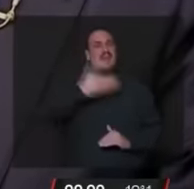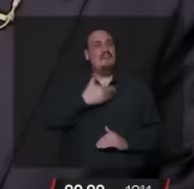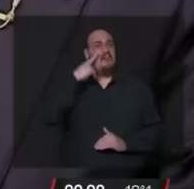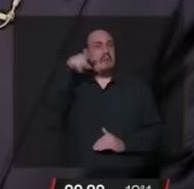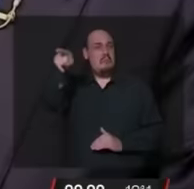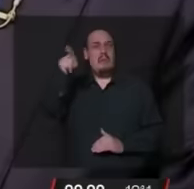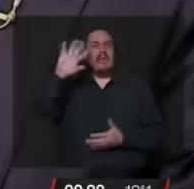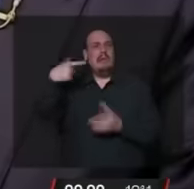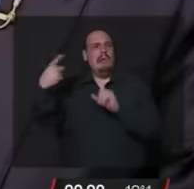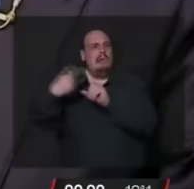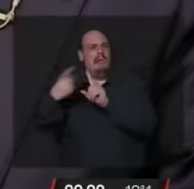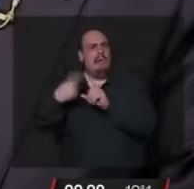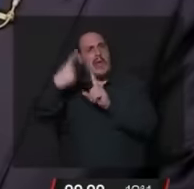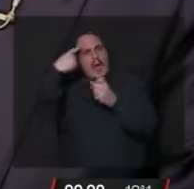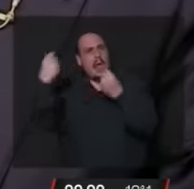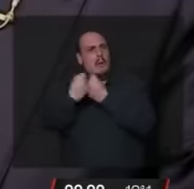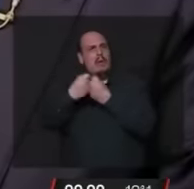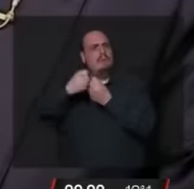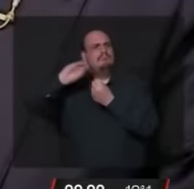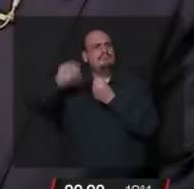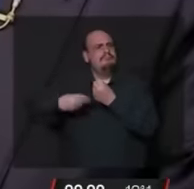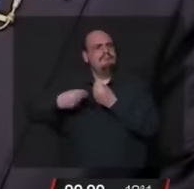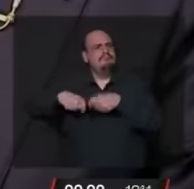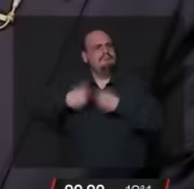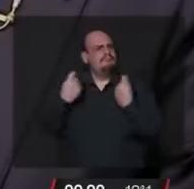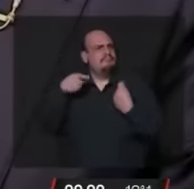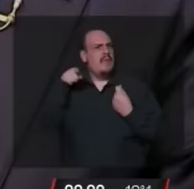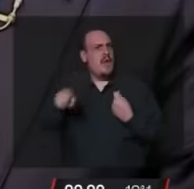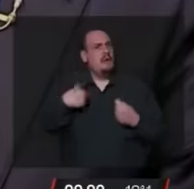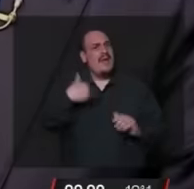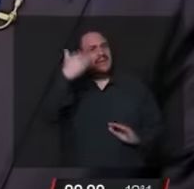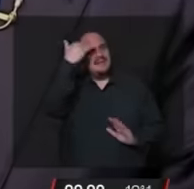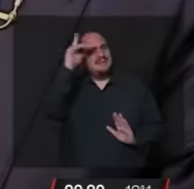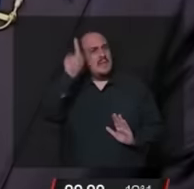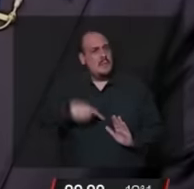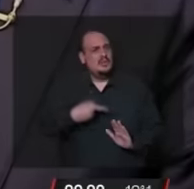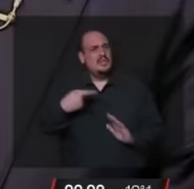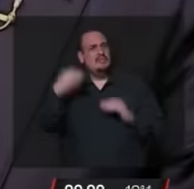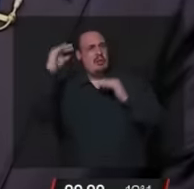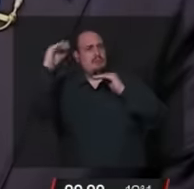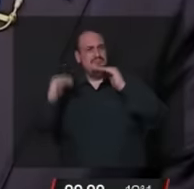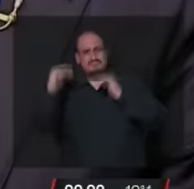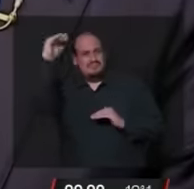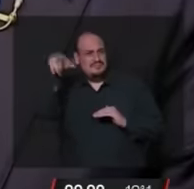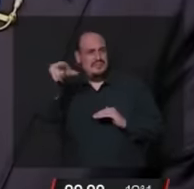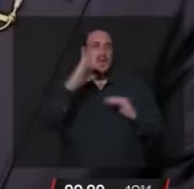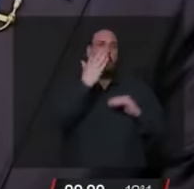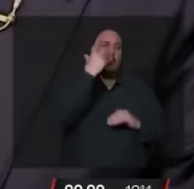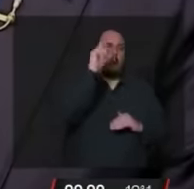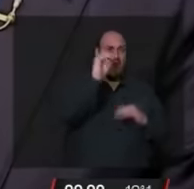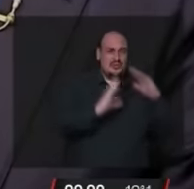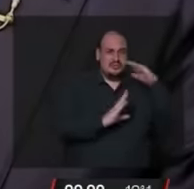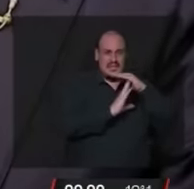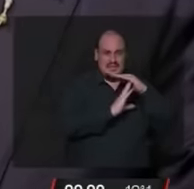punto y se nos cayó el acuerdo, ¿sí? Y no solo eso, sino que vamos a 15% de déficit fiscal consolidado entre el Banco Central